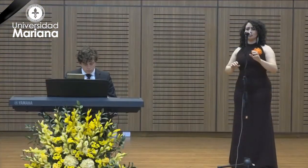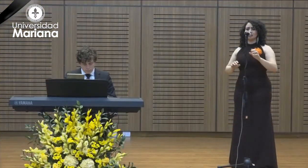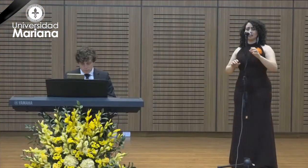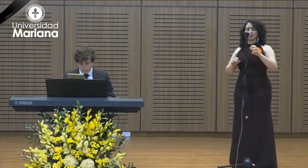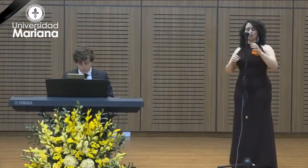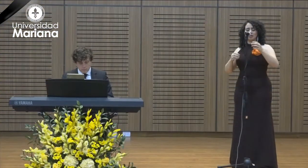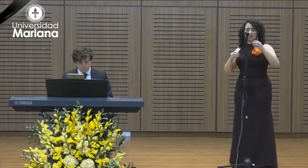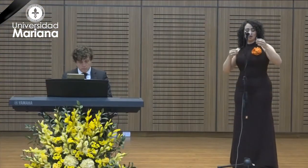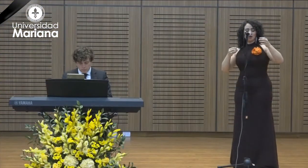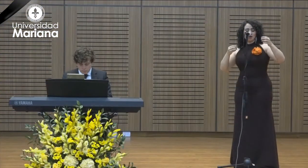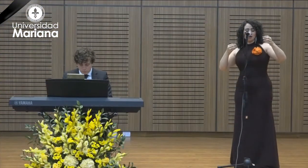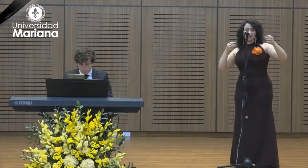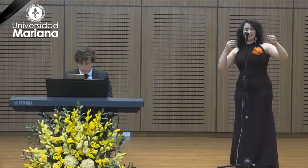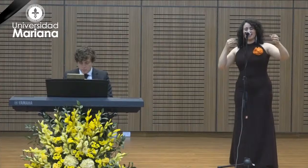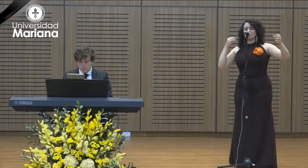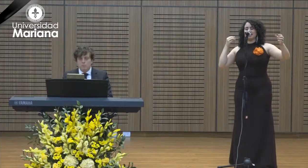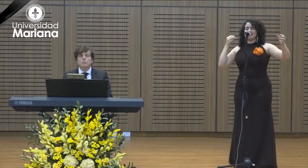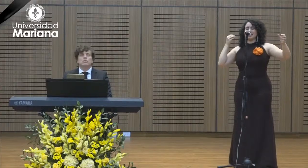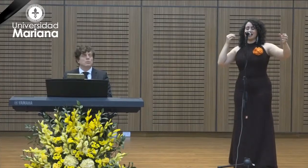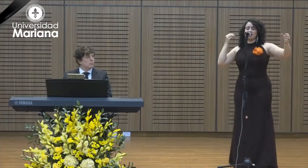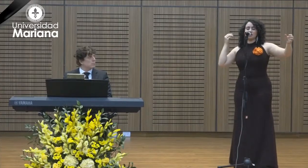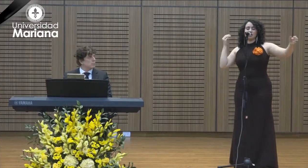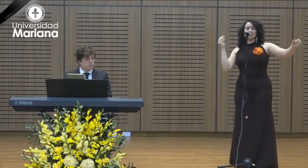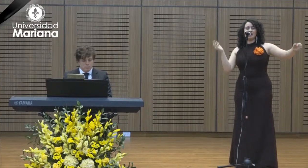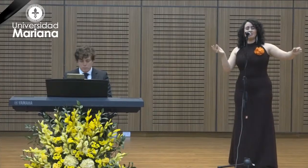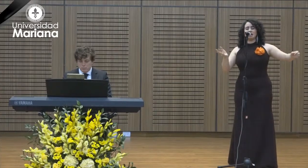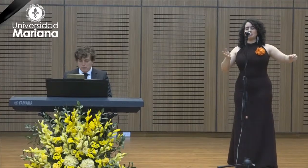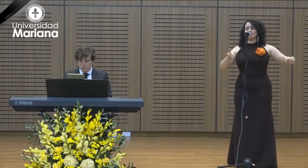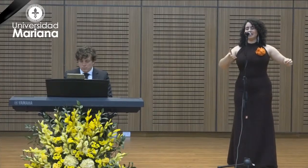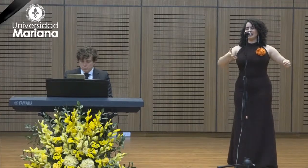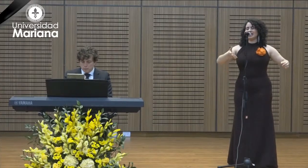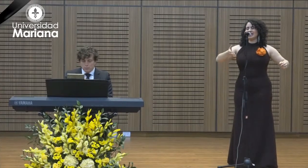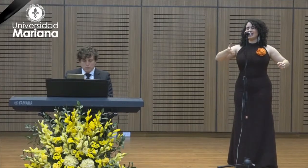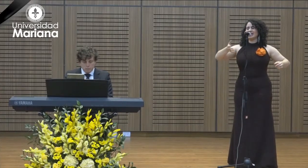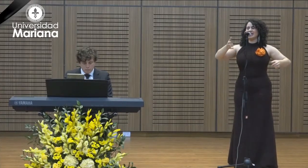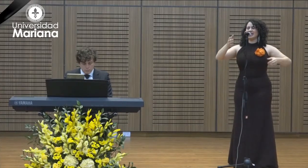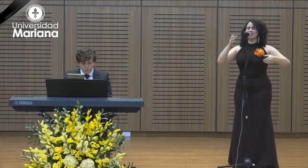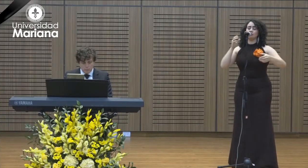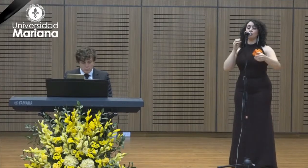Soy el minero mejor de Ambillaco y Guelmambí,